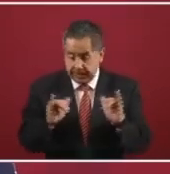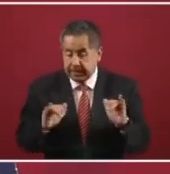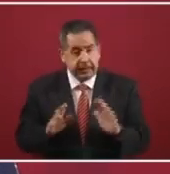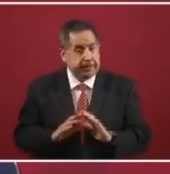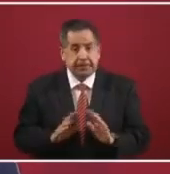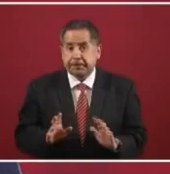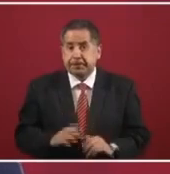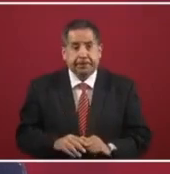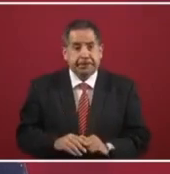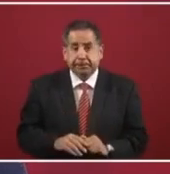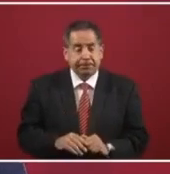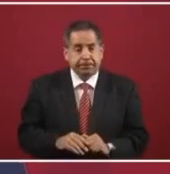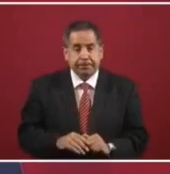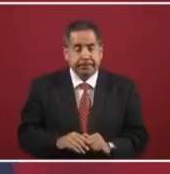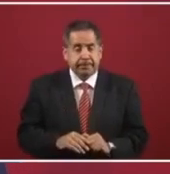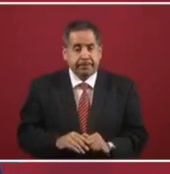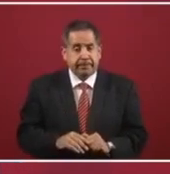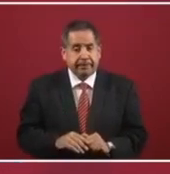para